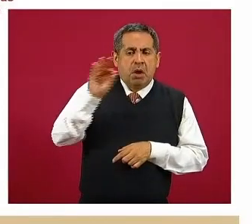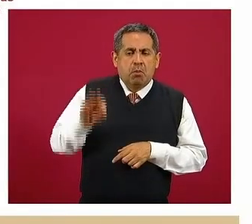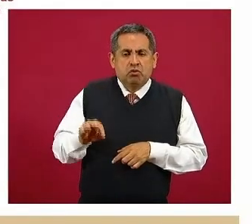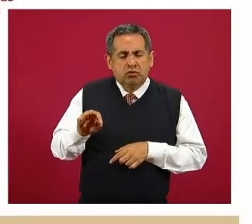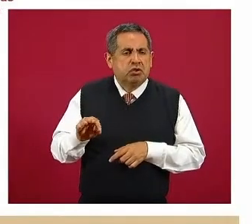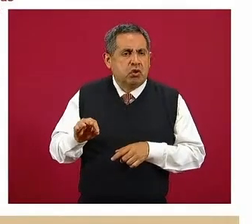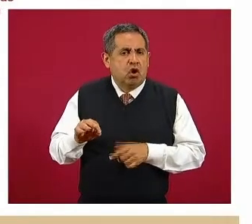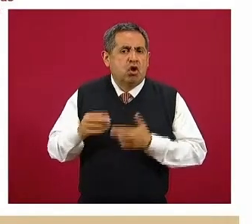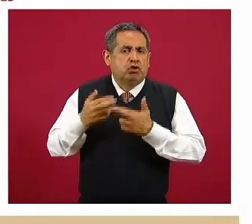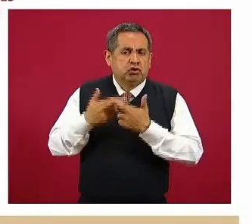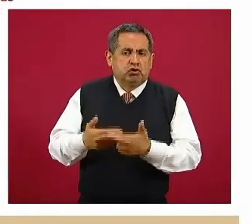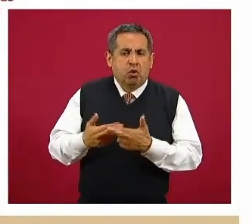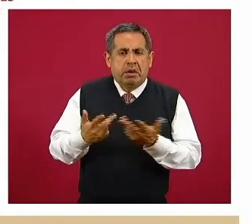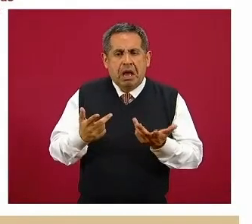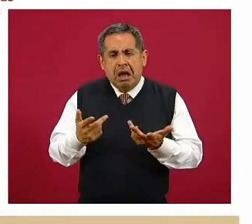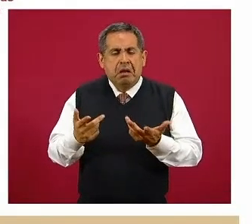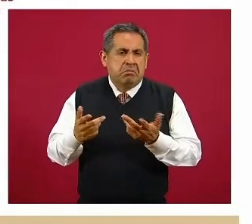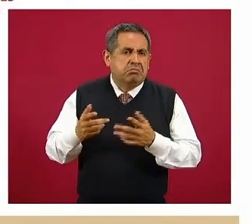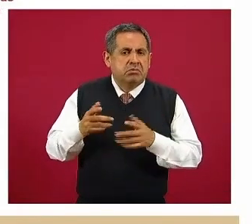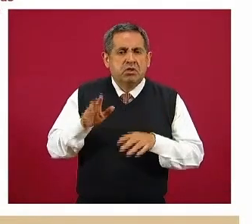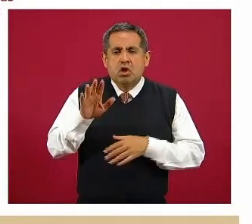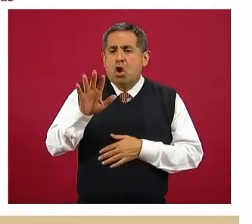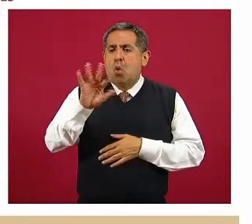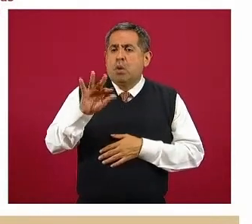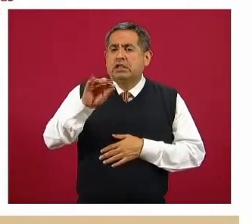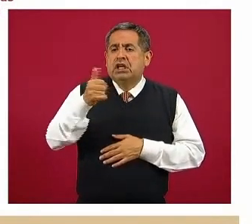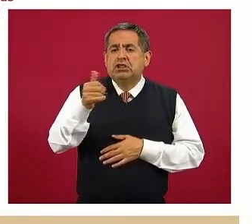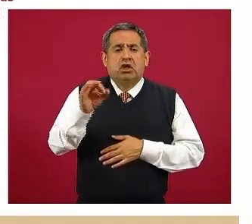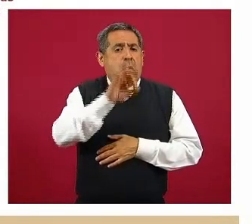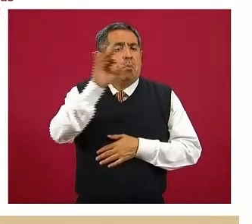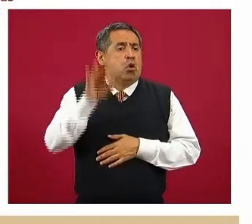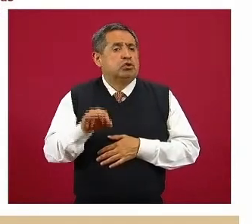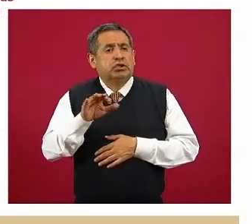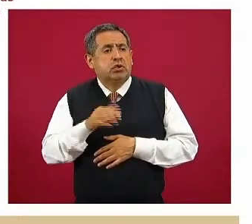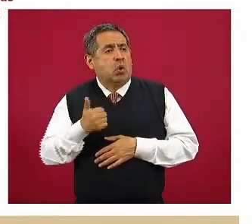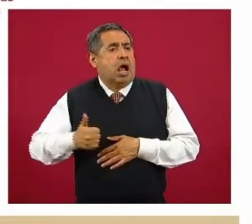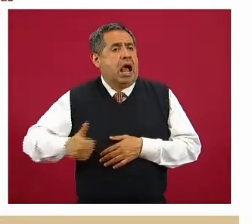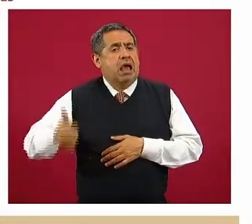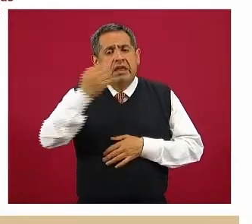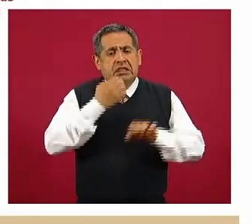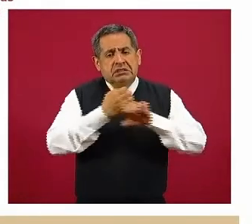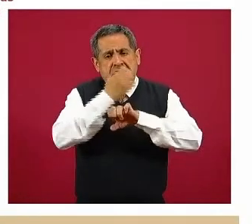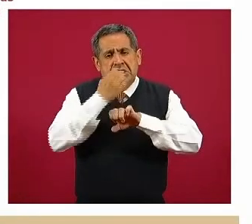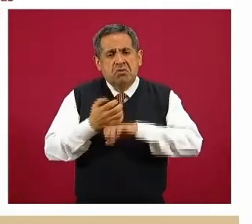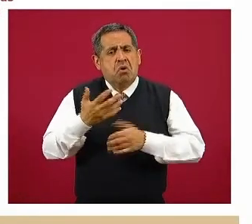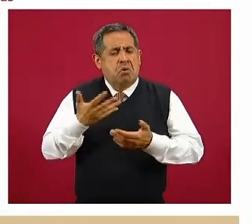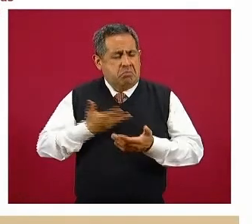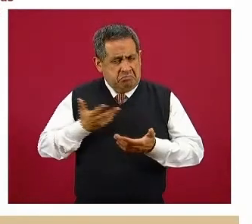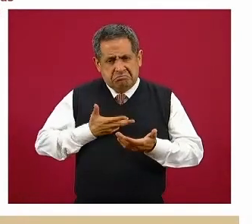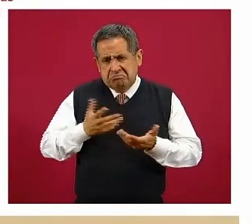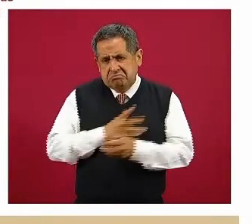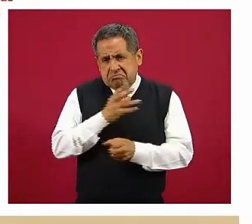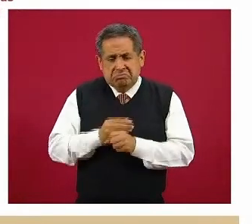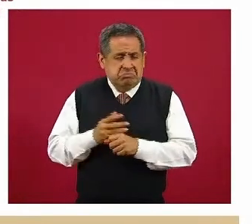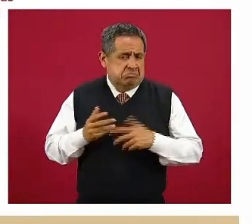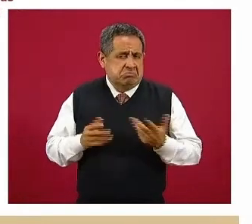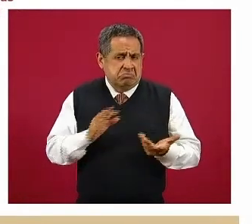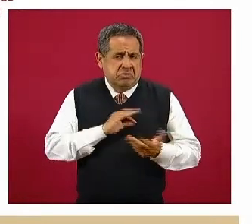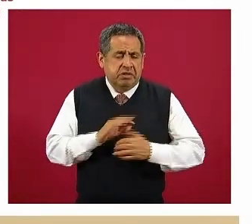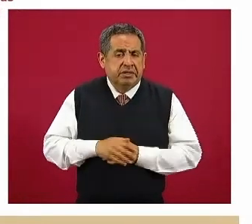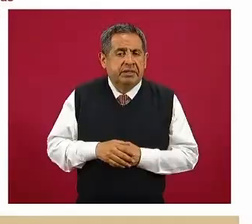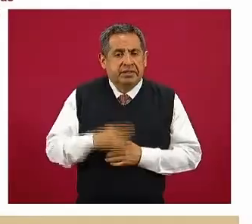generales, al menos un 46% de disponibilidad por entidad federativa. Y si vemos la